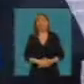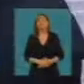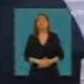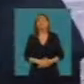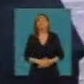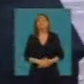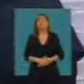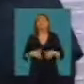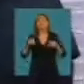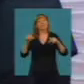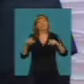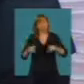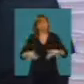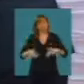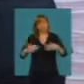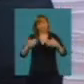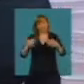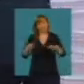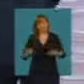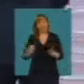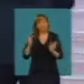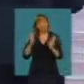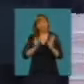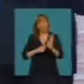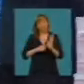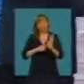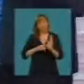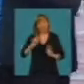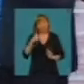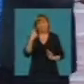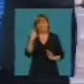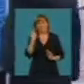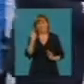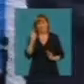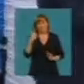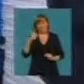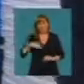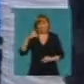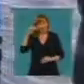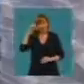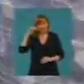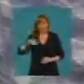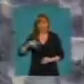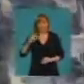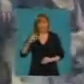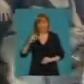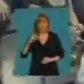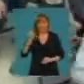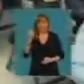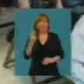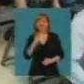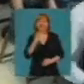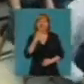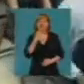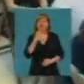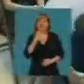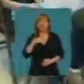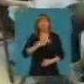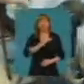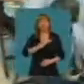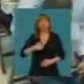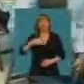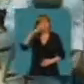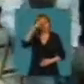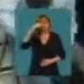A continuación, y por disposición del decreto número 1 del día 10 de diciembre del año 2011, la señora